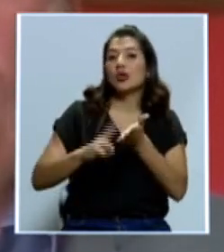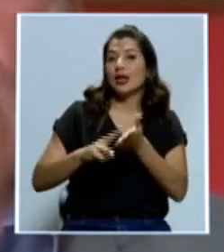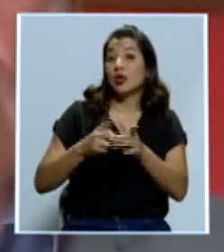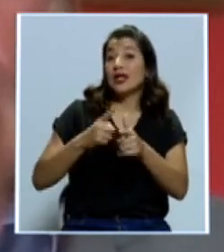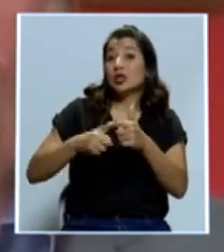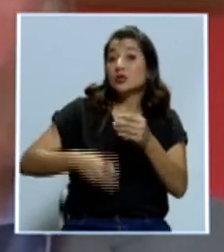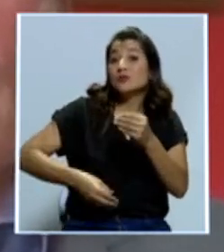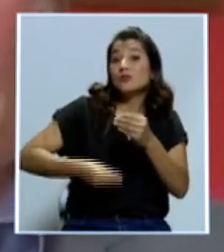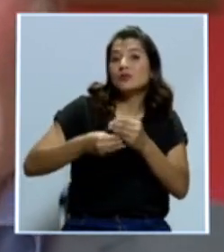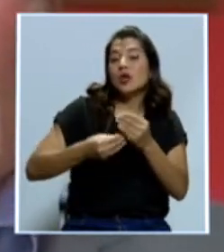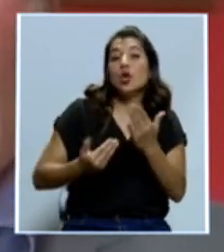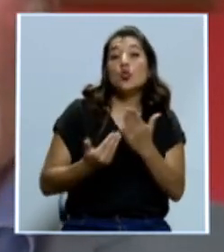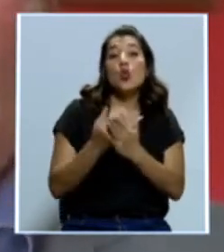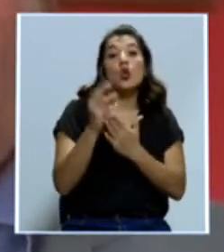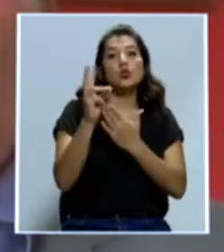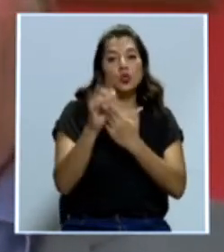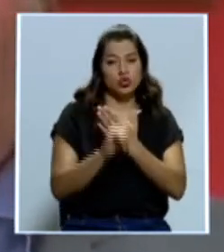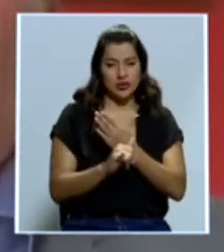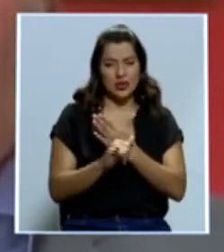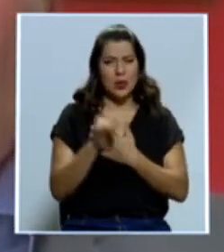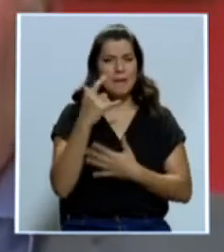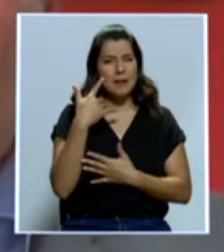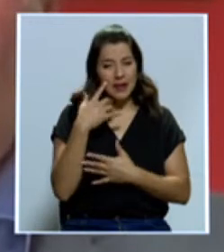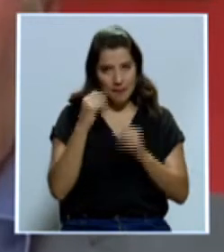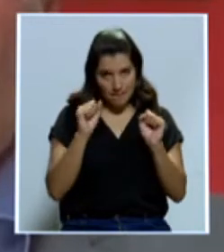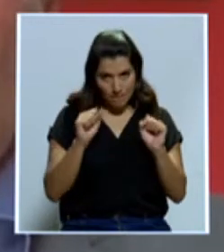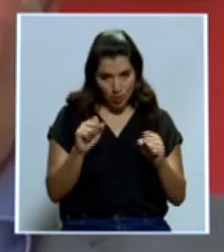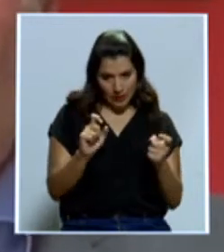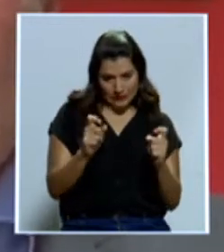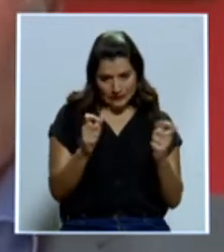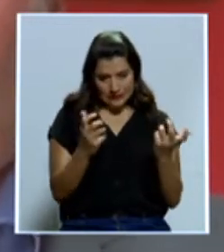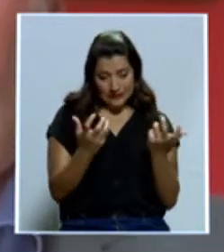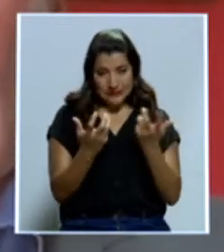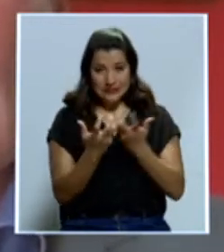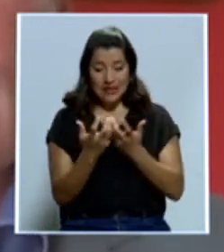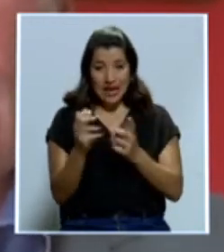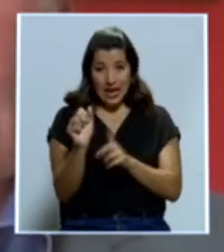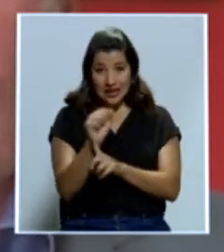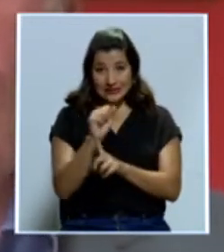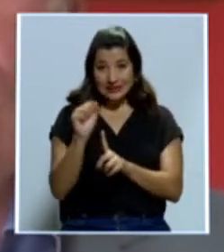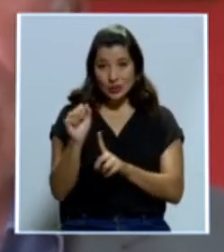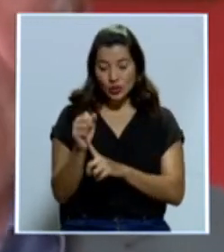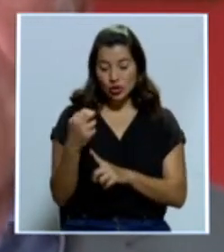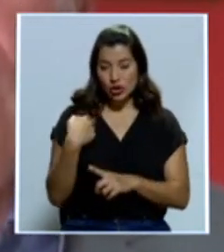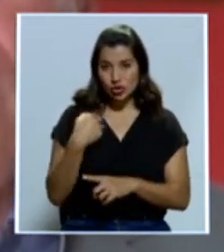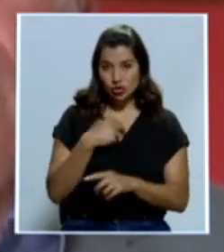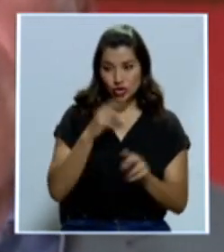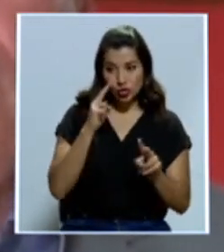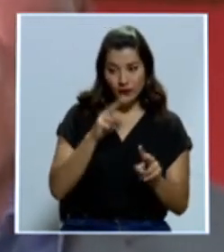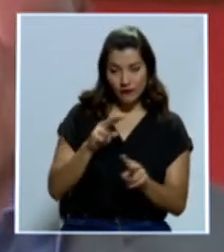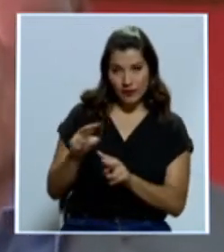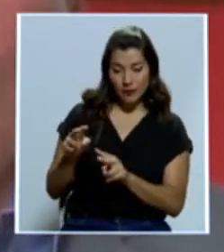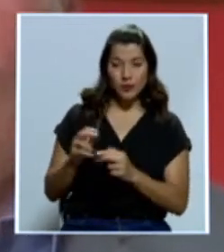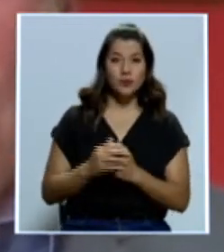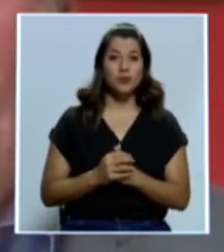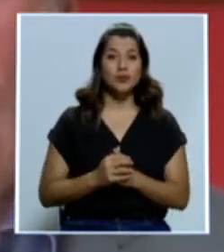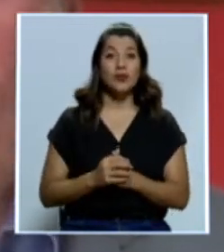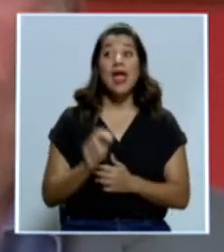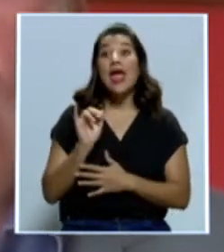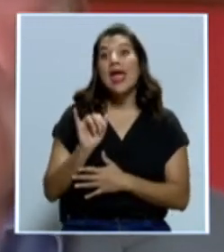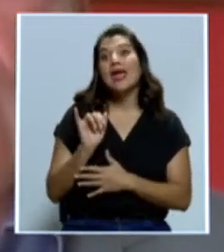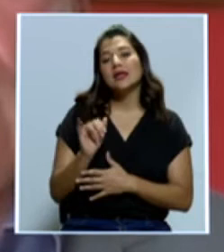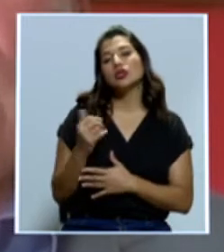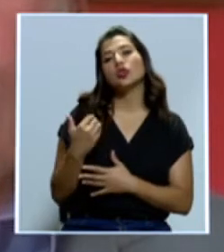que no estaban contempladas para adecuarnos a las situaciones encontradas en sitio. Esto tuvo un